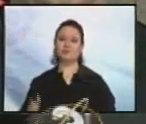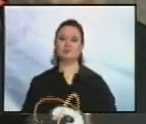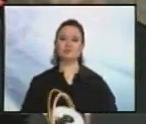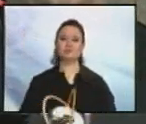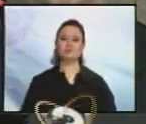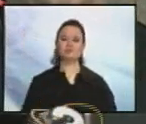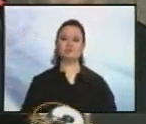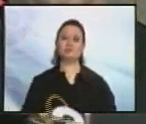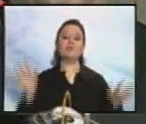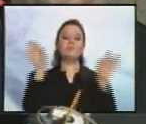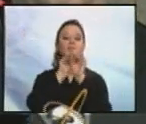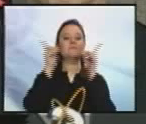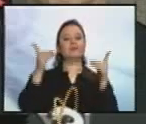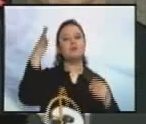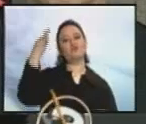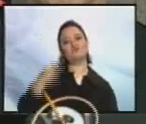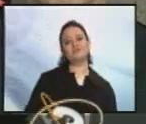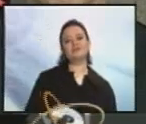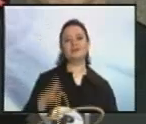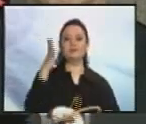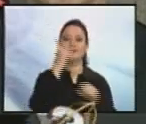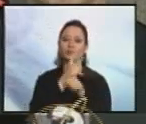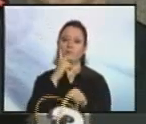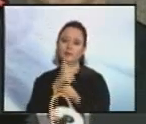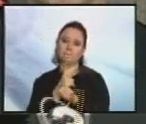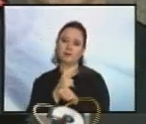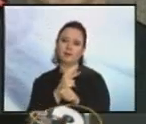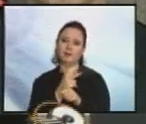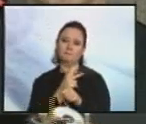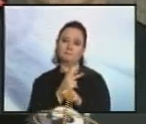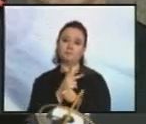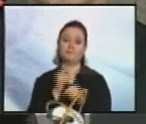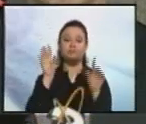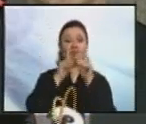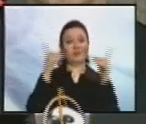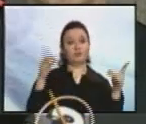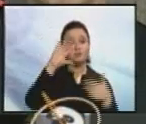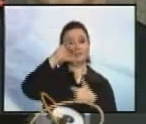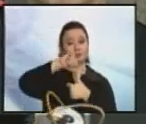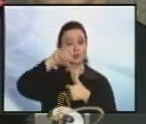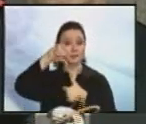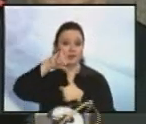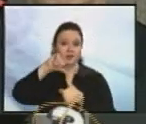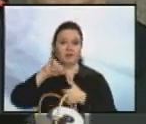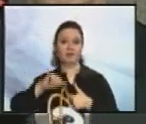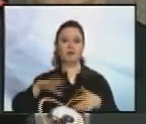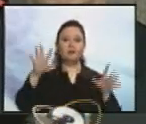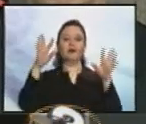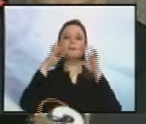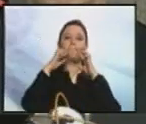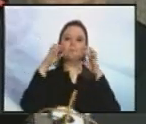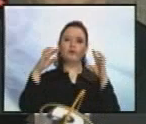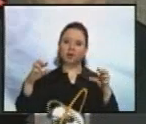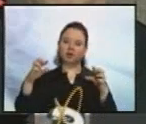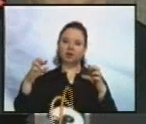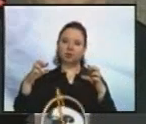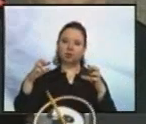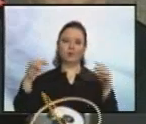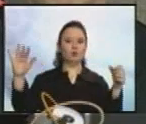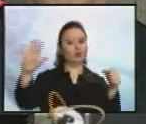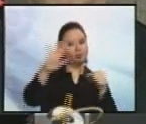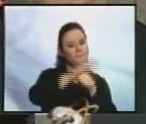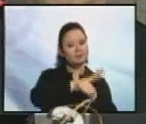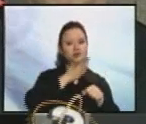el Diario Oficial de Guatemala, Diario de Centroamérica, ha publicado íntegro